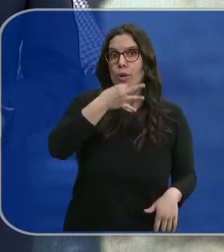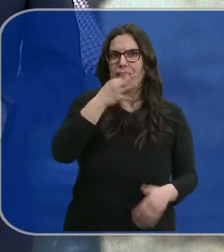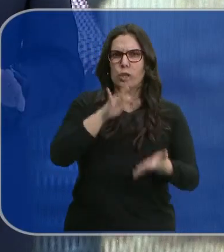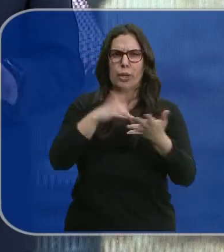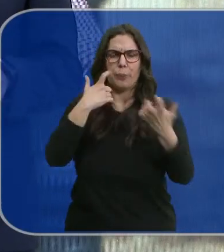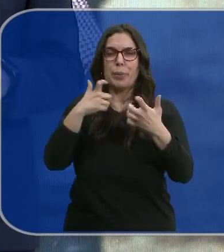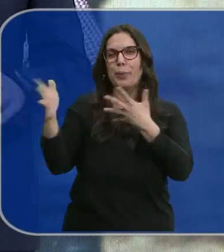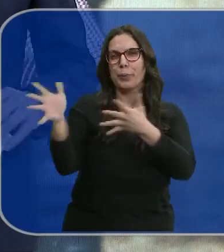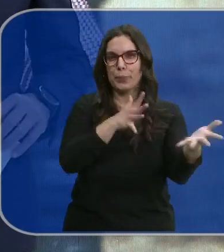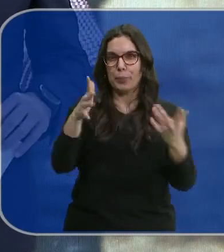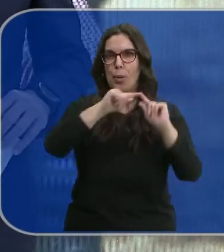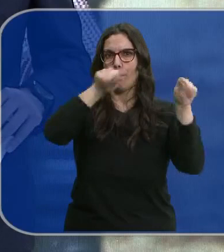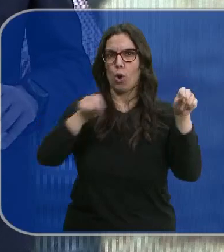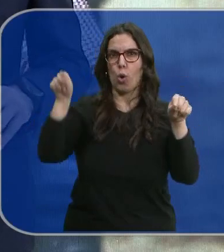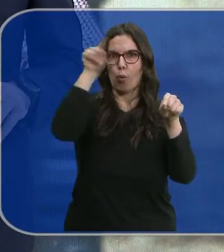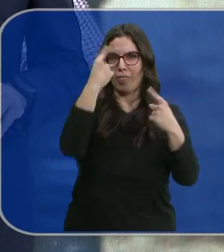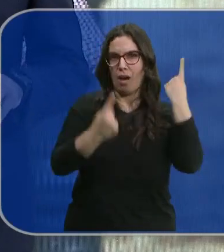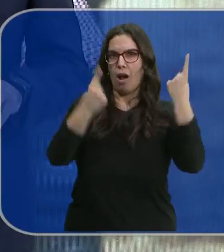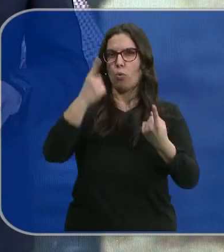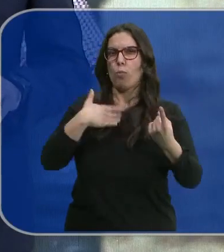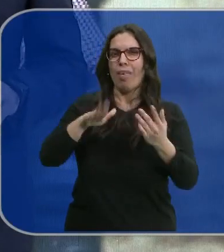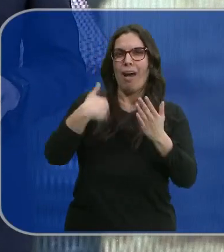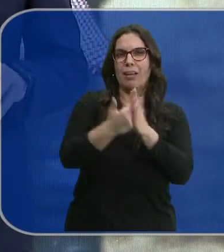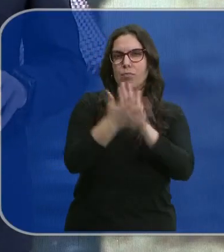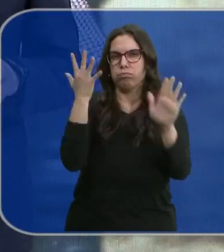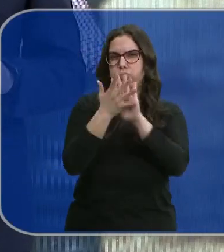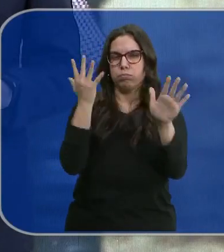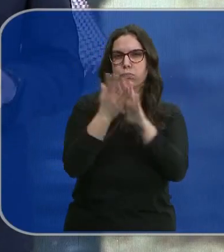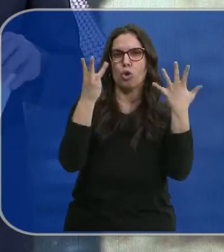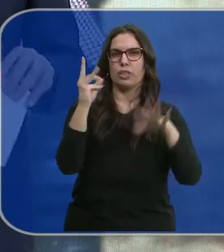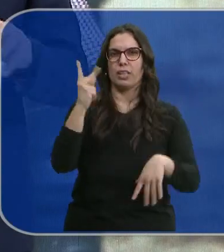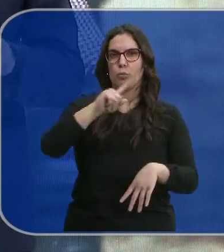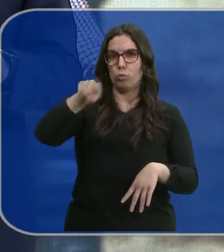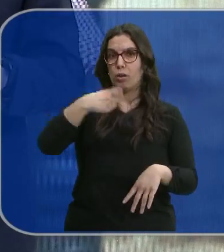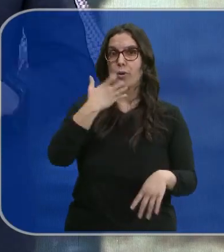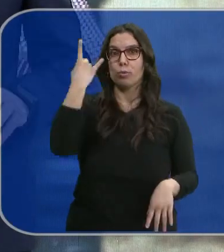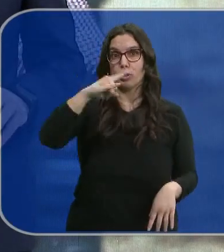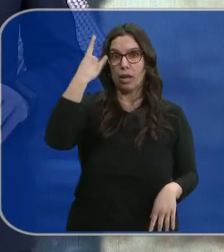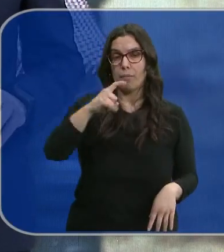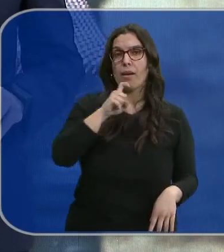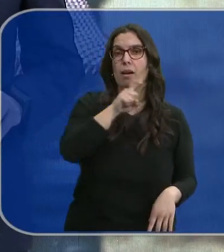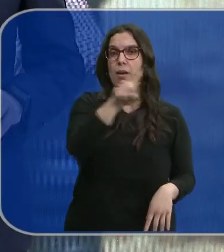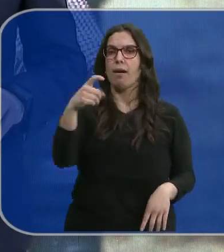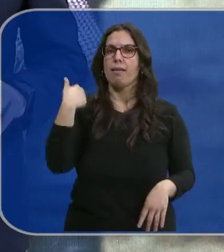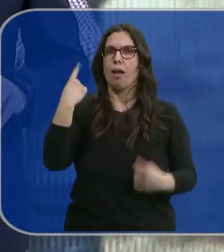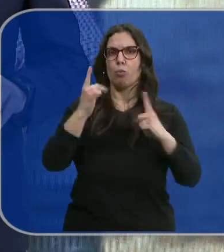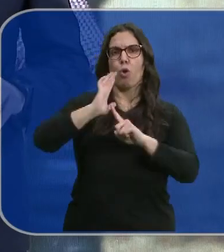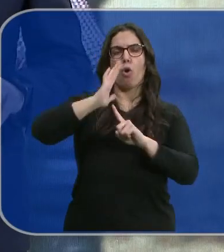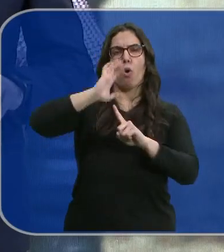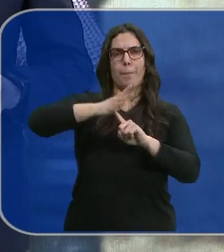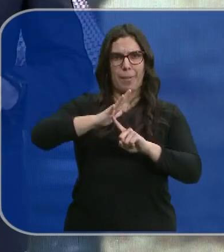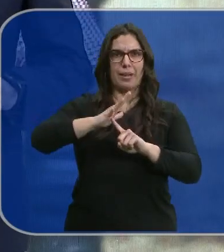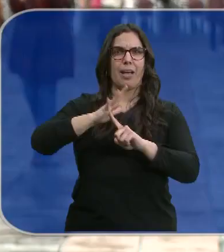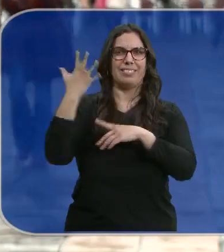el viento. En varias provincias de la comunidad las rachas pueden superar los 80 kilómetros por hora. En Salamanca, por ejemplo, han anunciado el cierre de algunos parques.